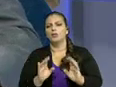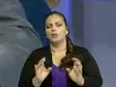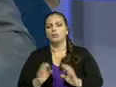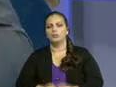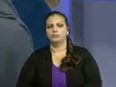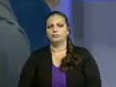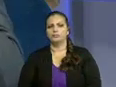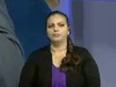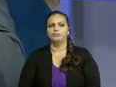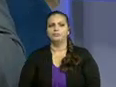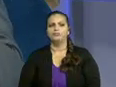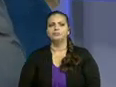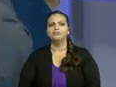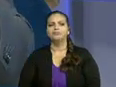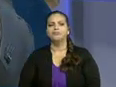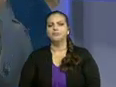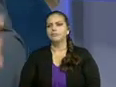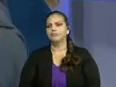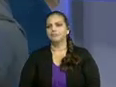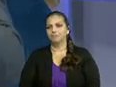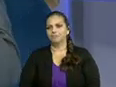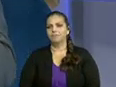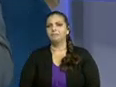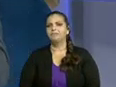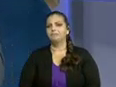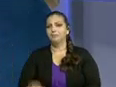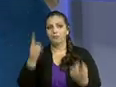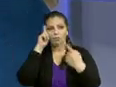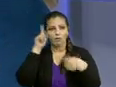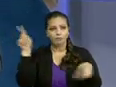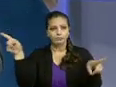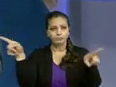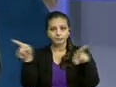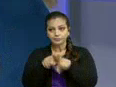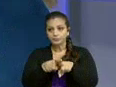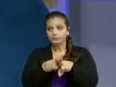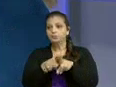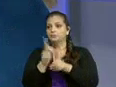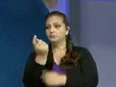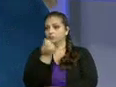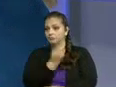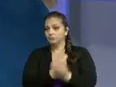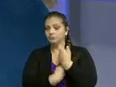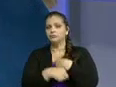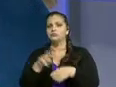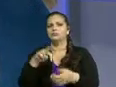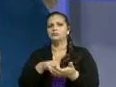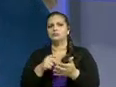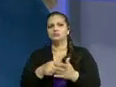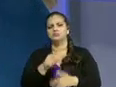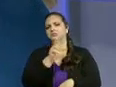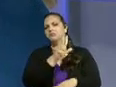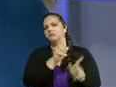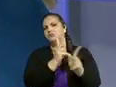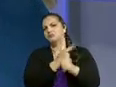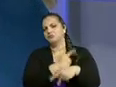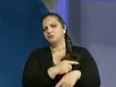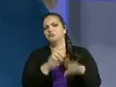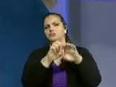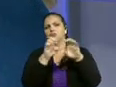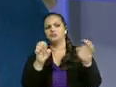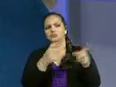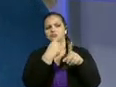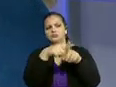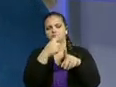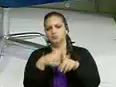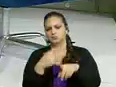con muchos sectores. Todo lo contrario, generarles mejores oportunidades para que se incorporen y buscarles más compradores